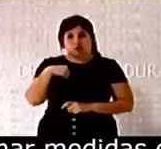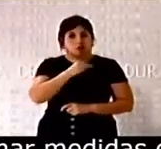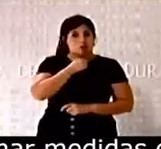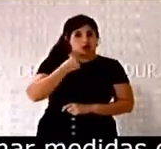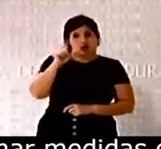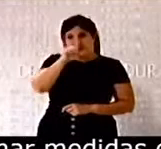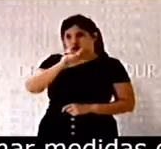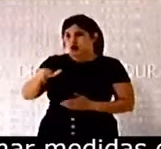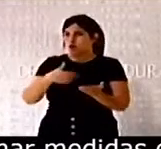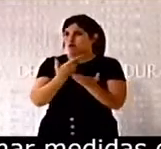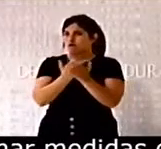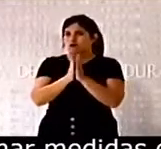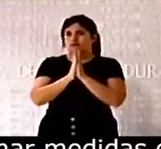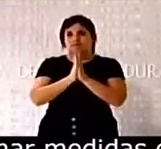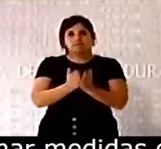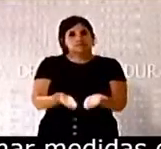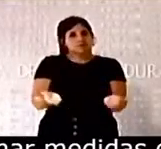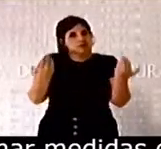responsabilidad.